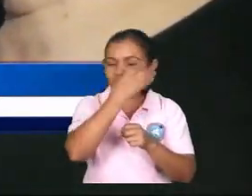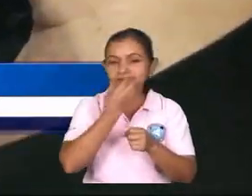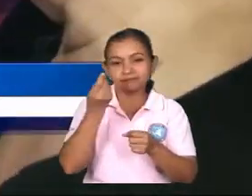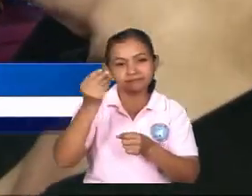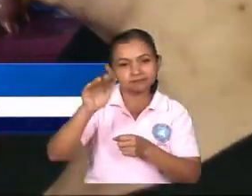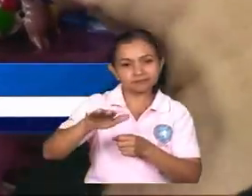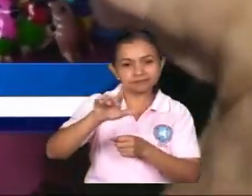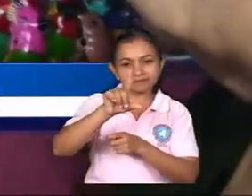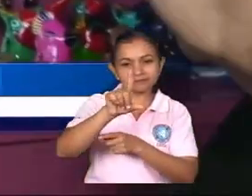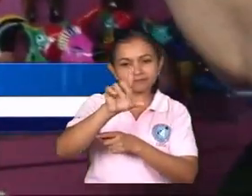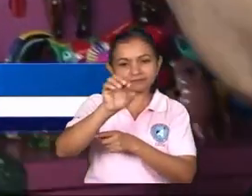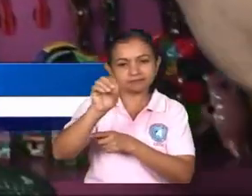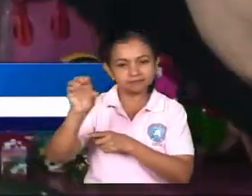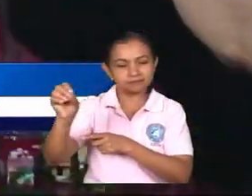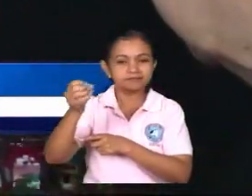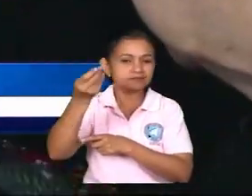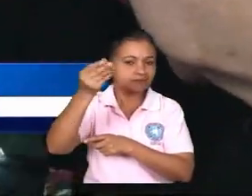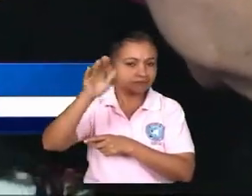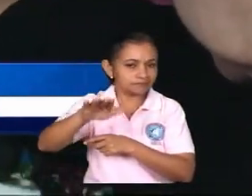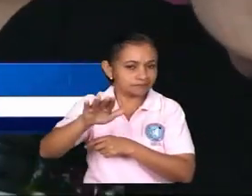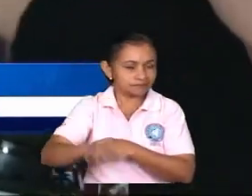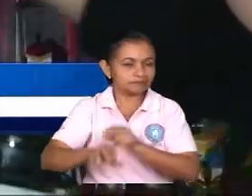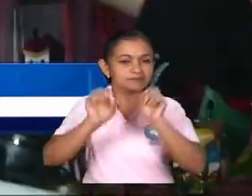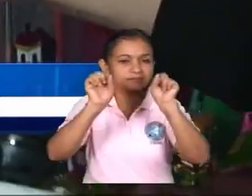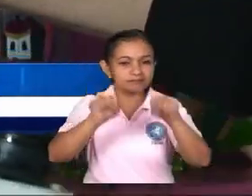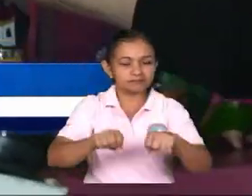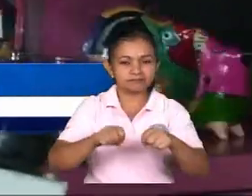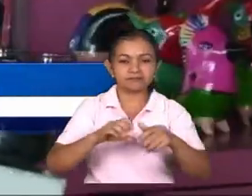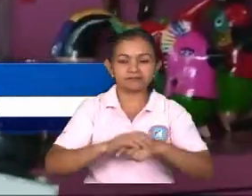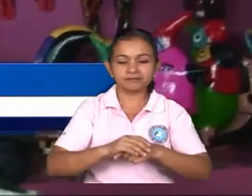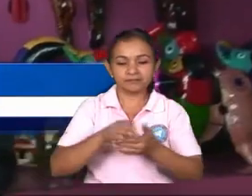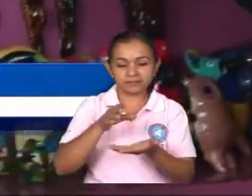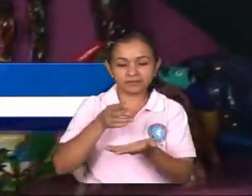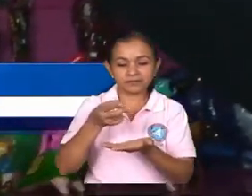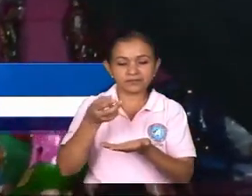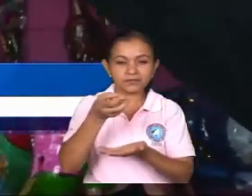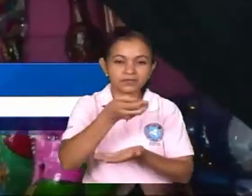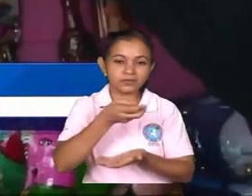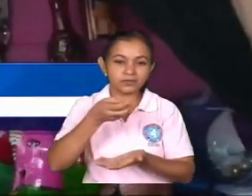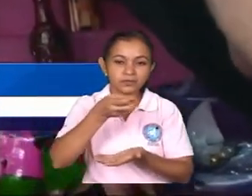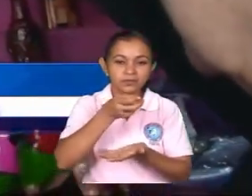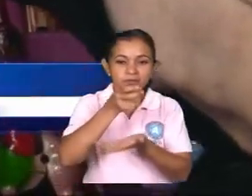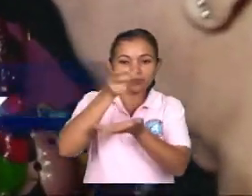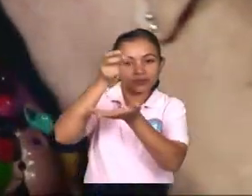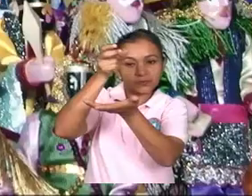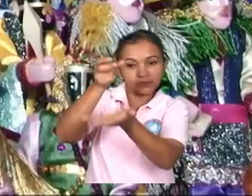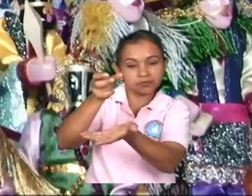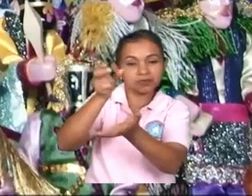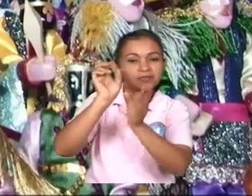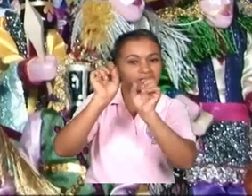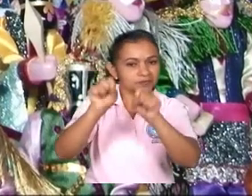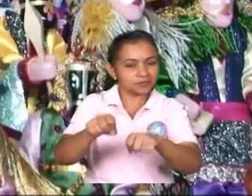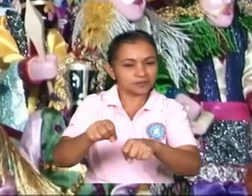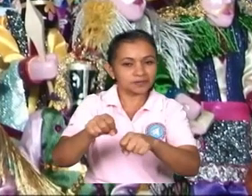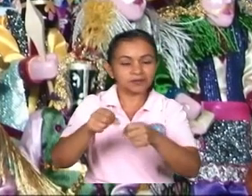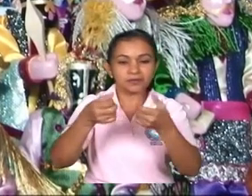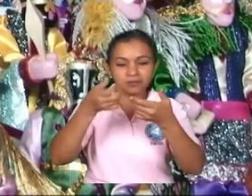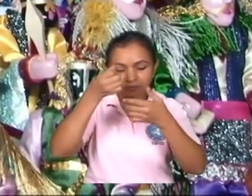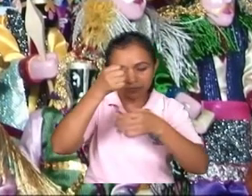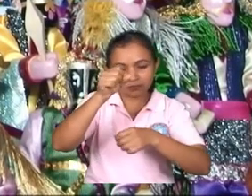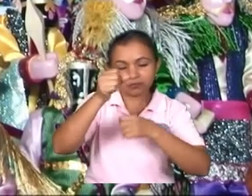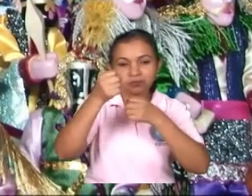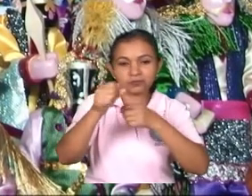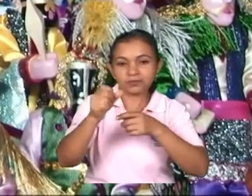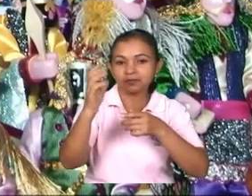baratas, valen 100 pesitos y le rebajamos. Una copita, mire, que se pone ahí en la refrigeradora. El huehuense, mire, ahí